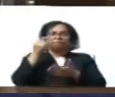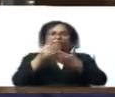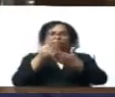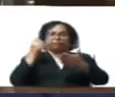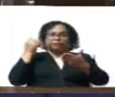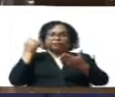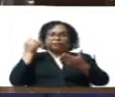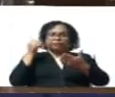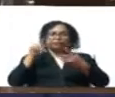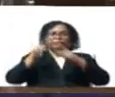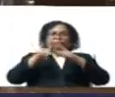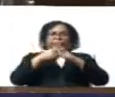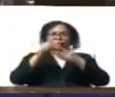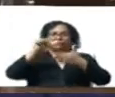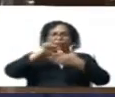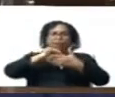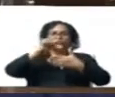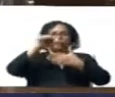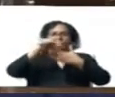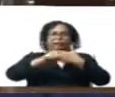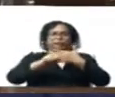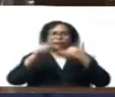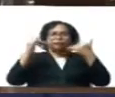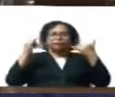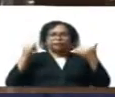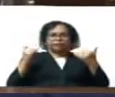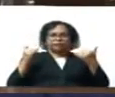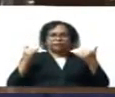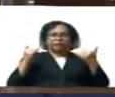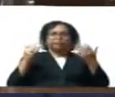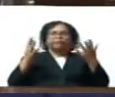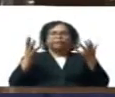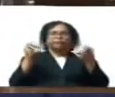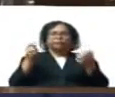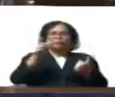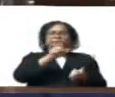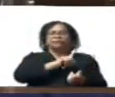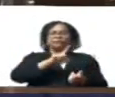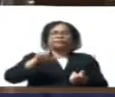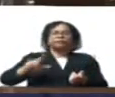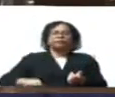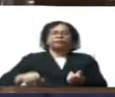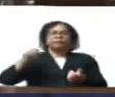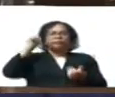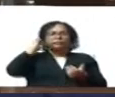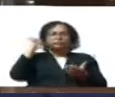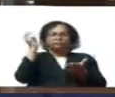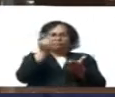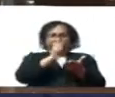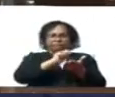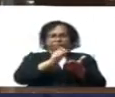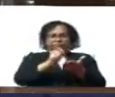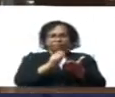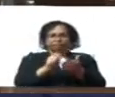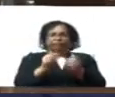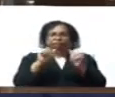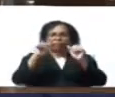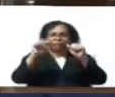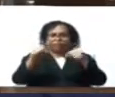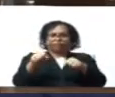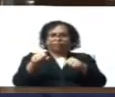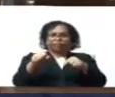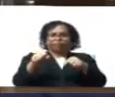que el aborto, eso se llegó a un acuerdo, un consenso, y eso se dejó a un lado. Pero luego está el cúmulo